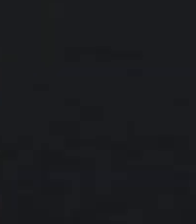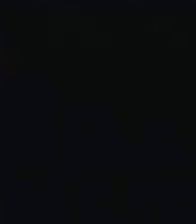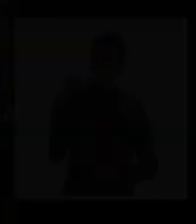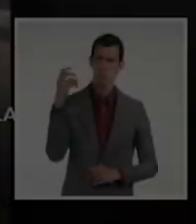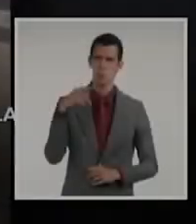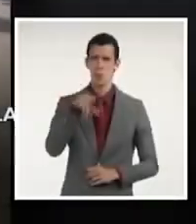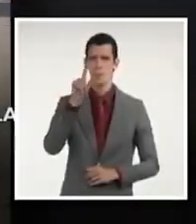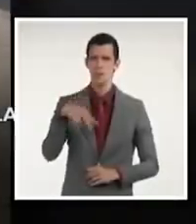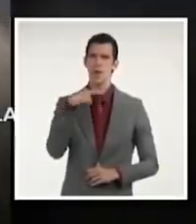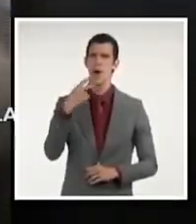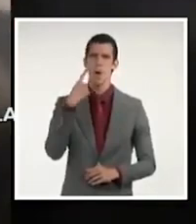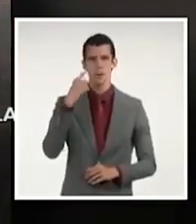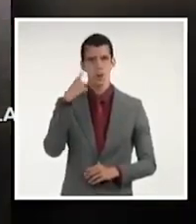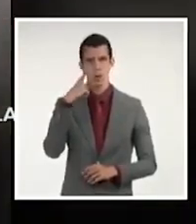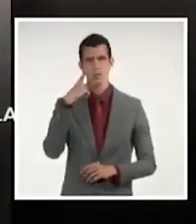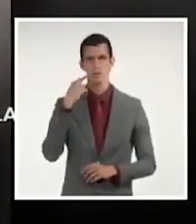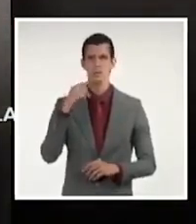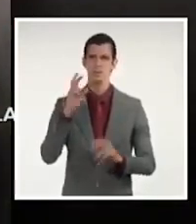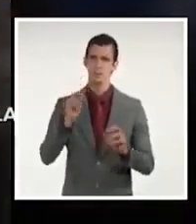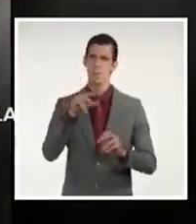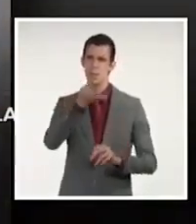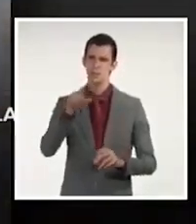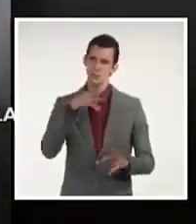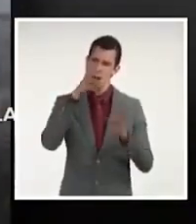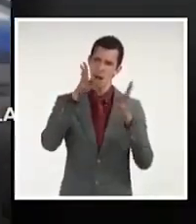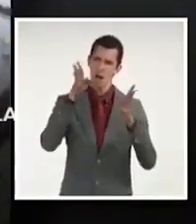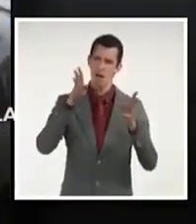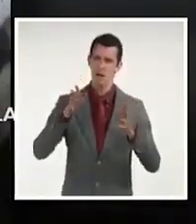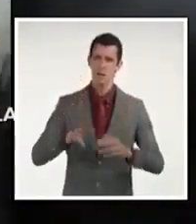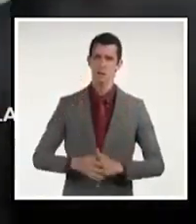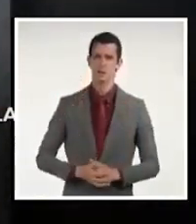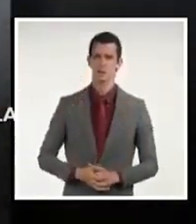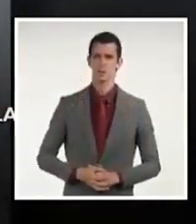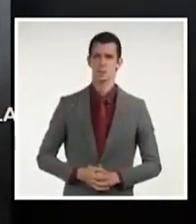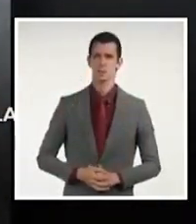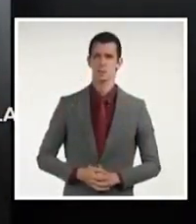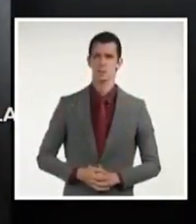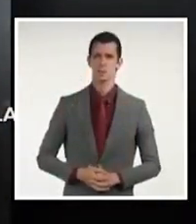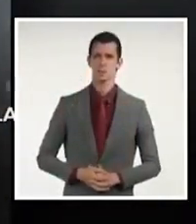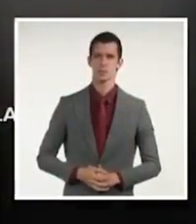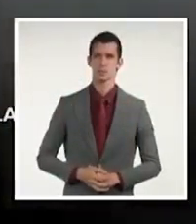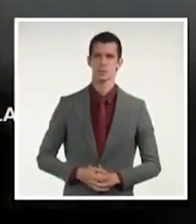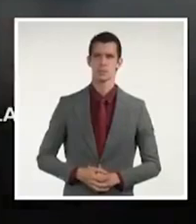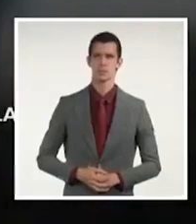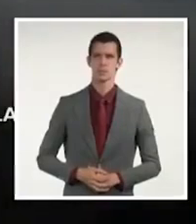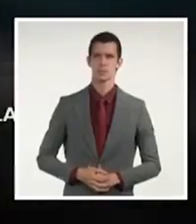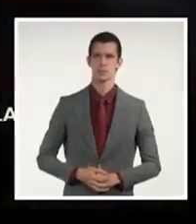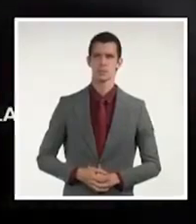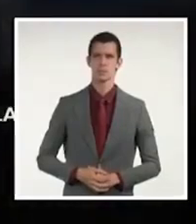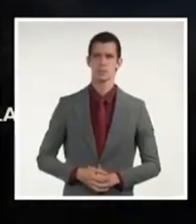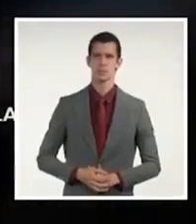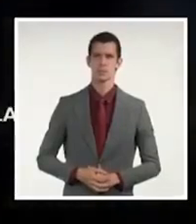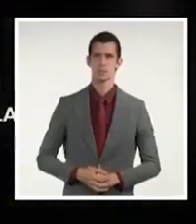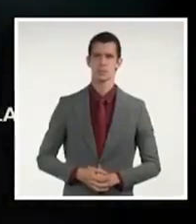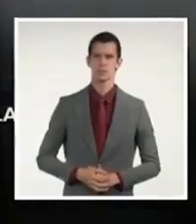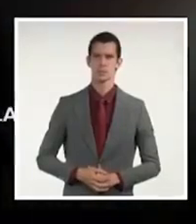de detenciones en Cuba por manifestar pacíficamente su libertad de expresión. Falso. Nadie niega